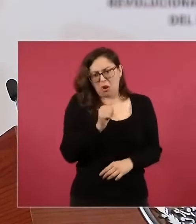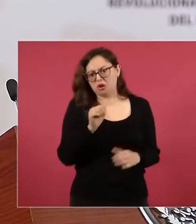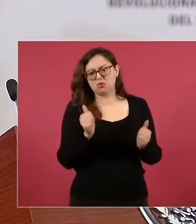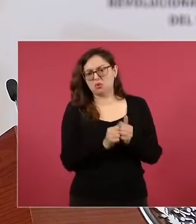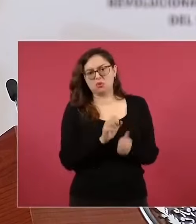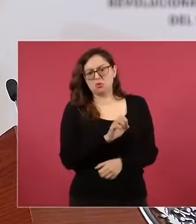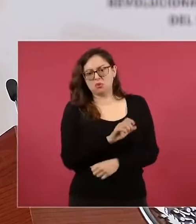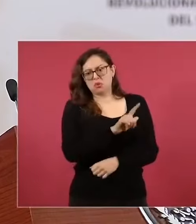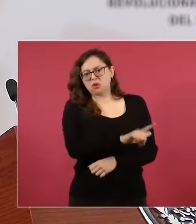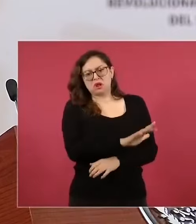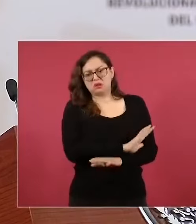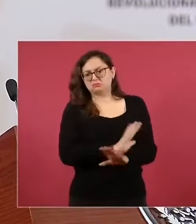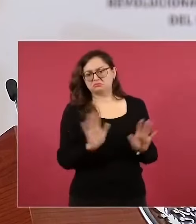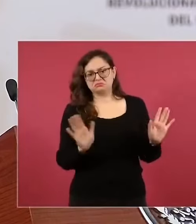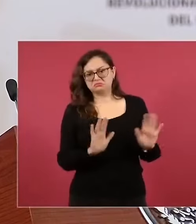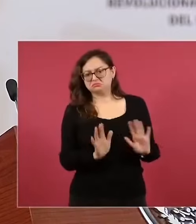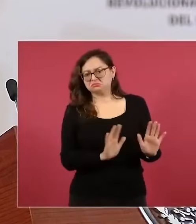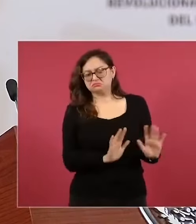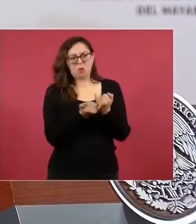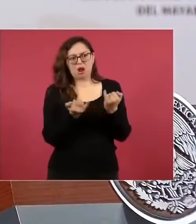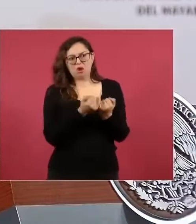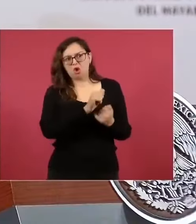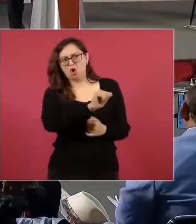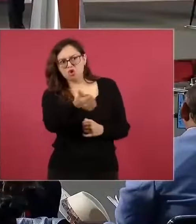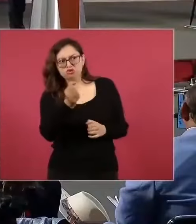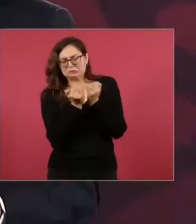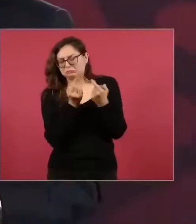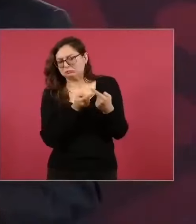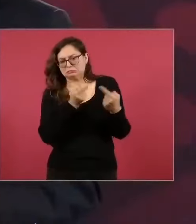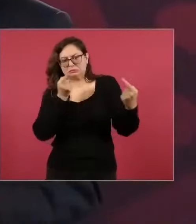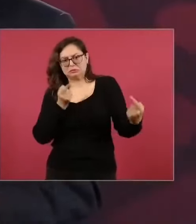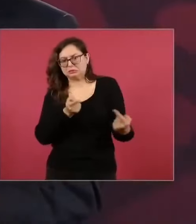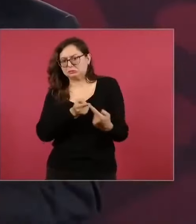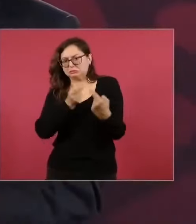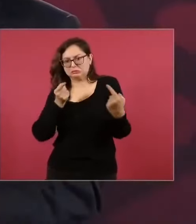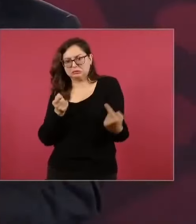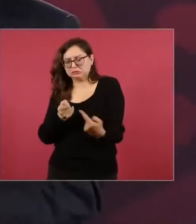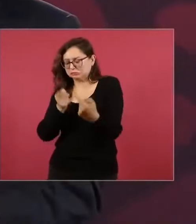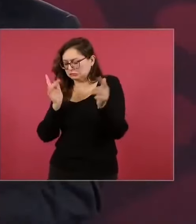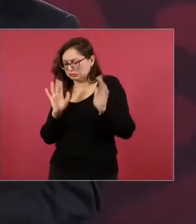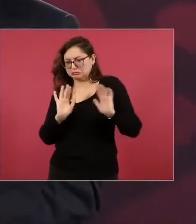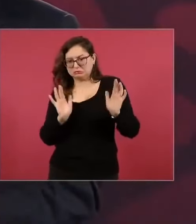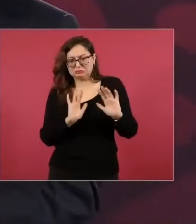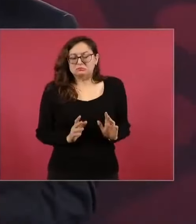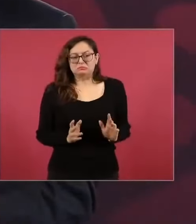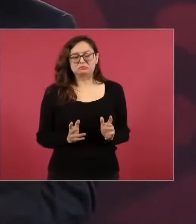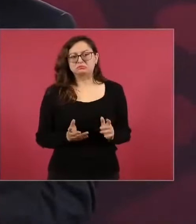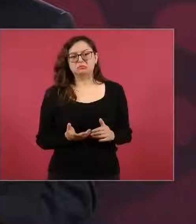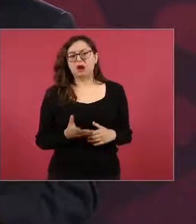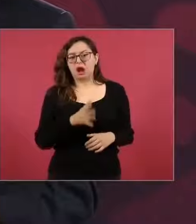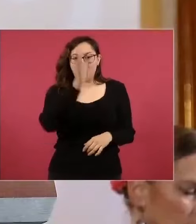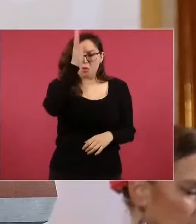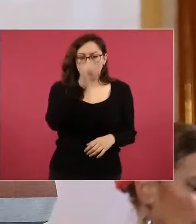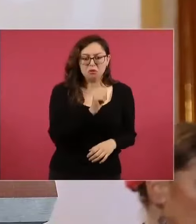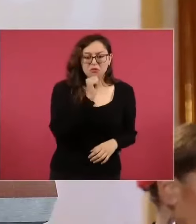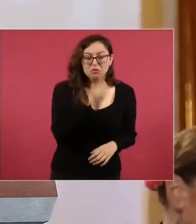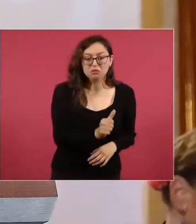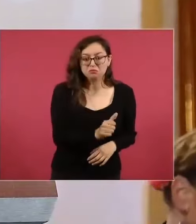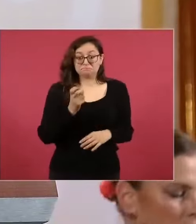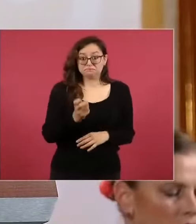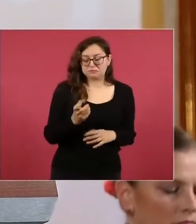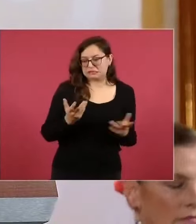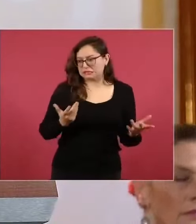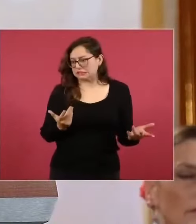diferencias con muchos otros pero siempre en la política hay que